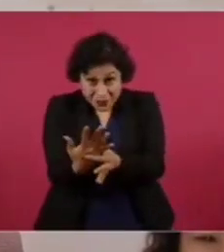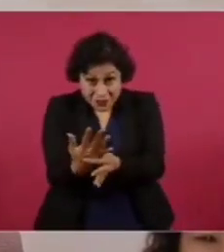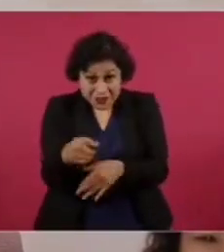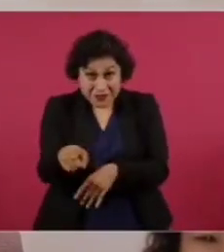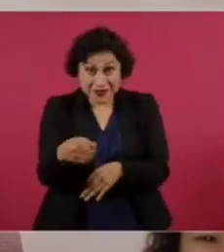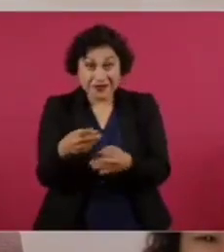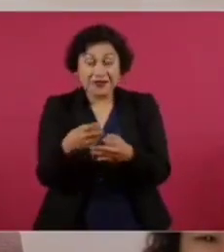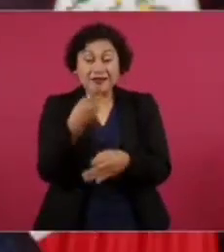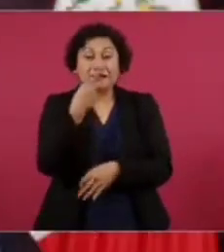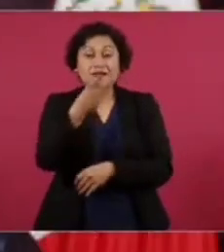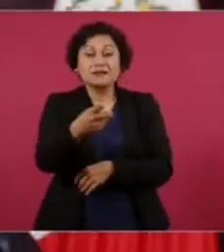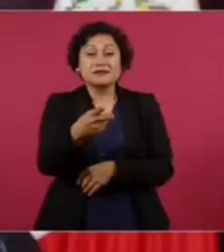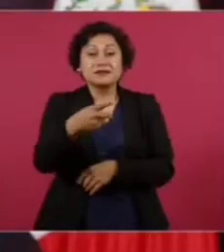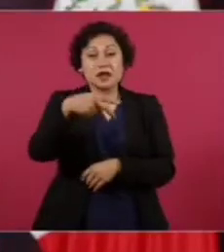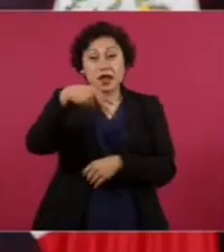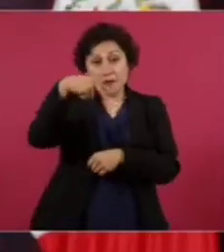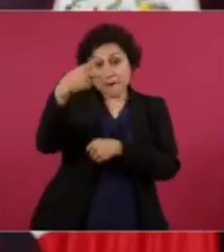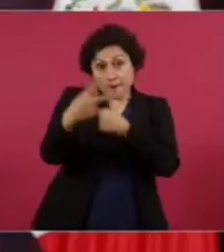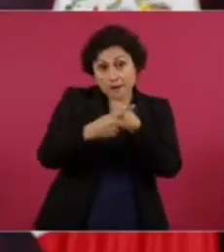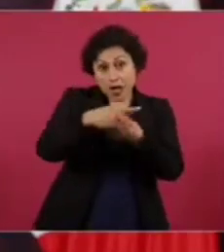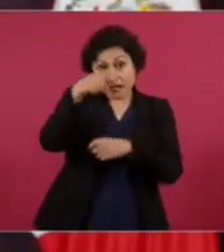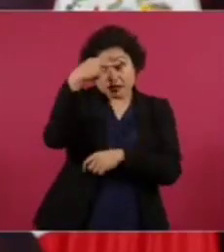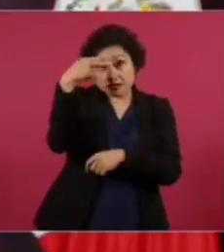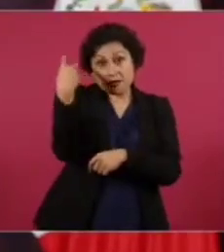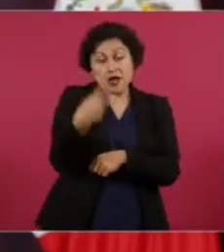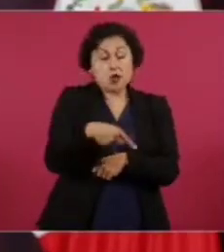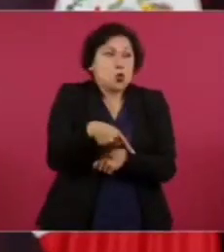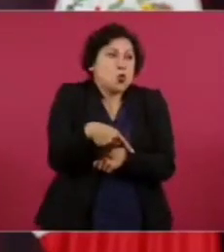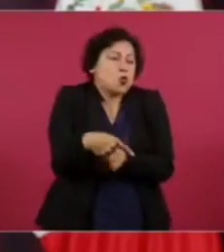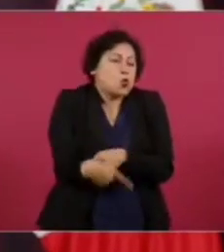peligrosos para los periodistas, ¿no?